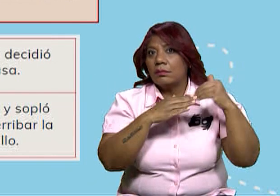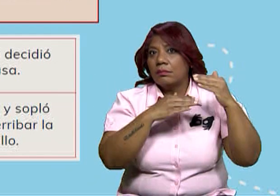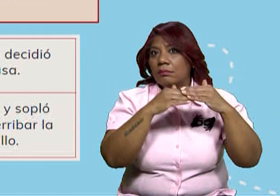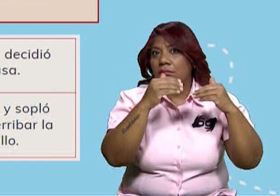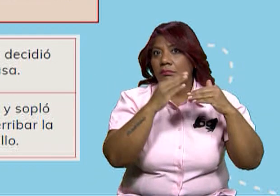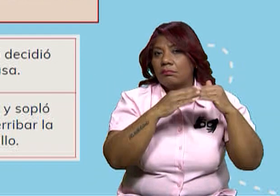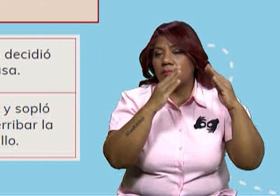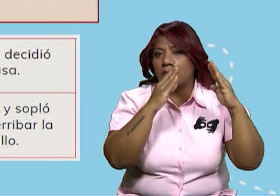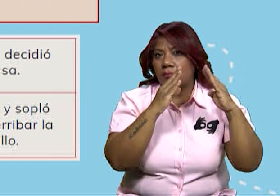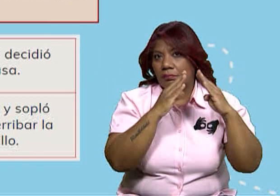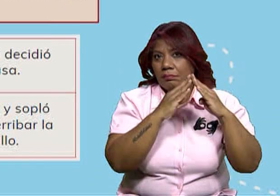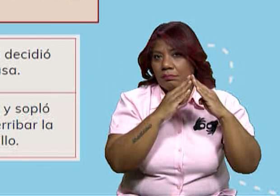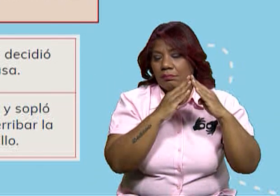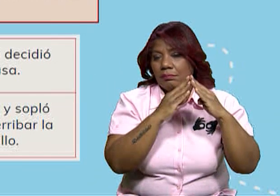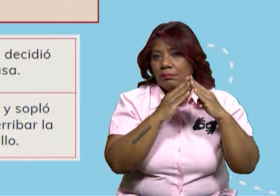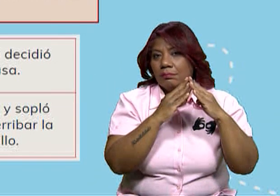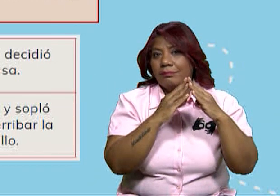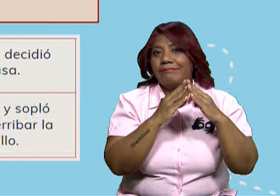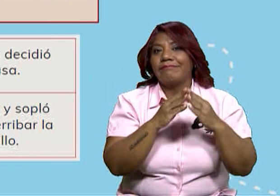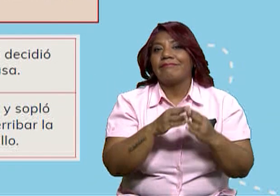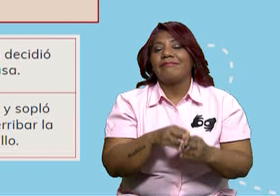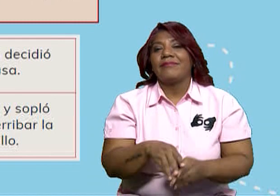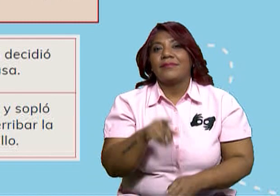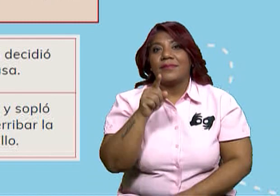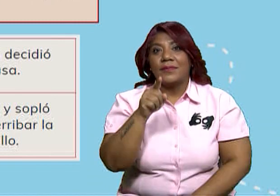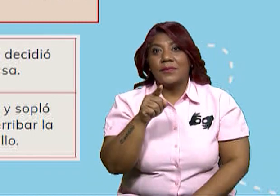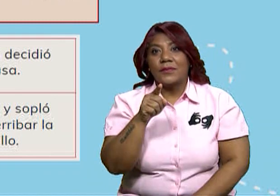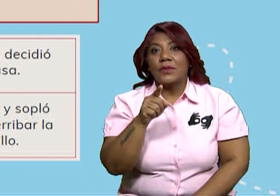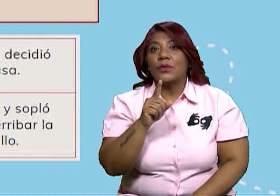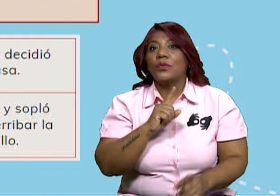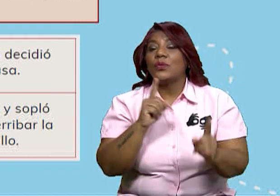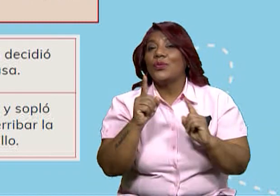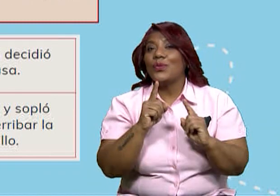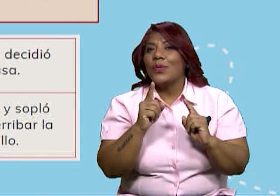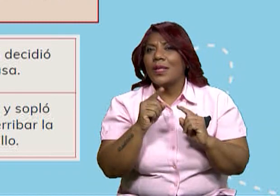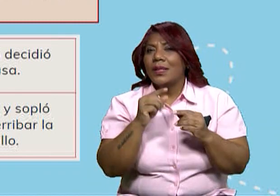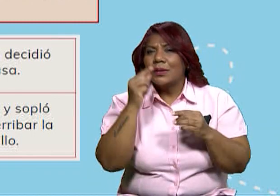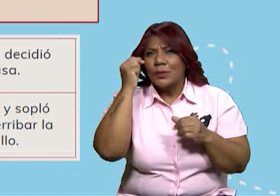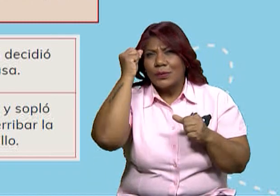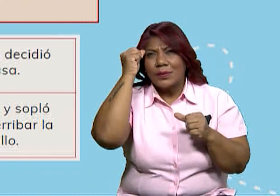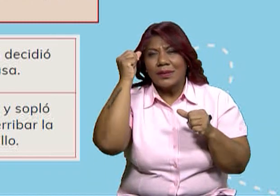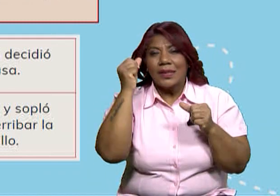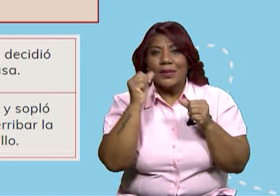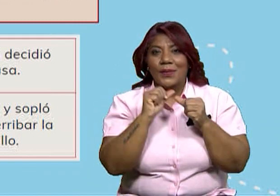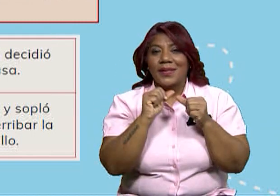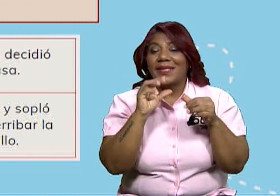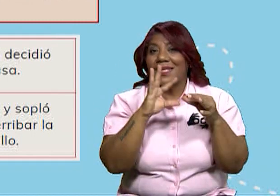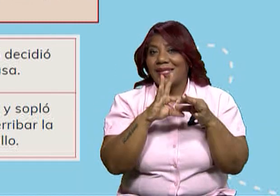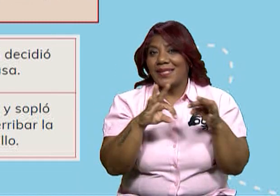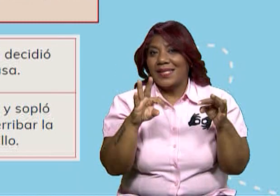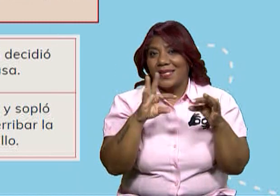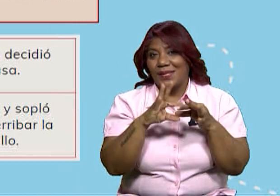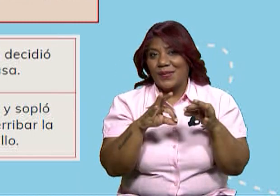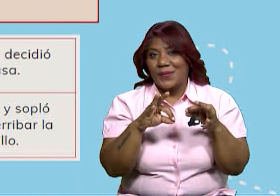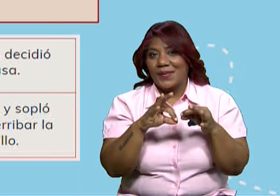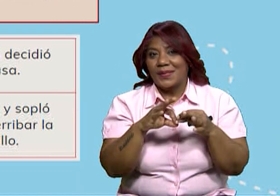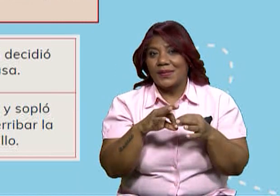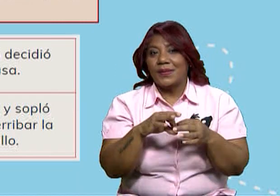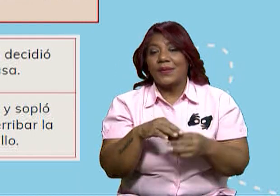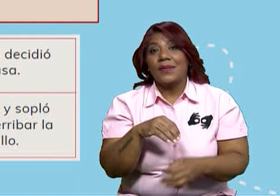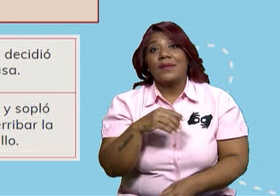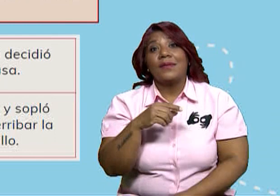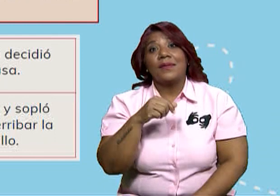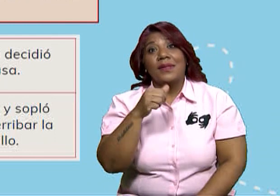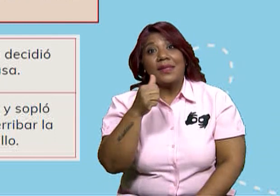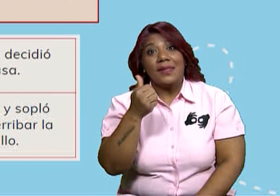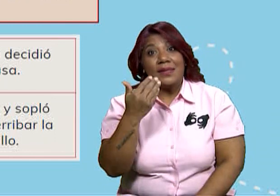vas a subrayar los elementos que se presentan en esta narración. Luego vas a colorear de verde